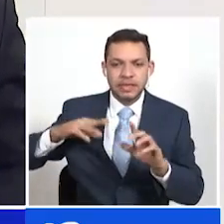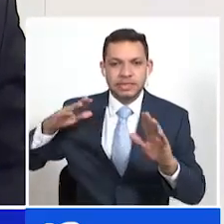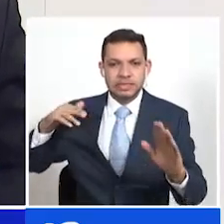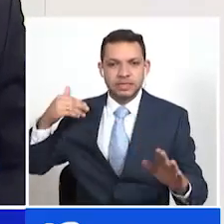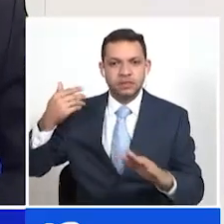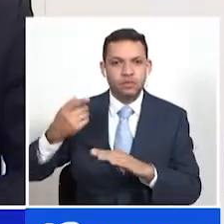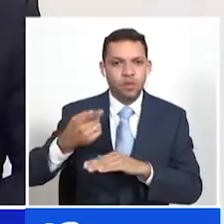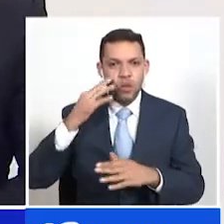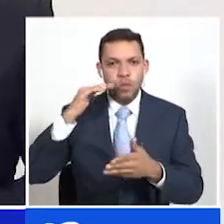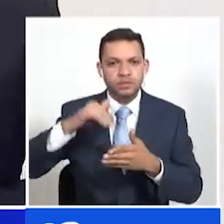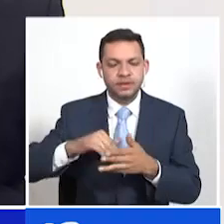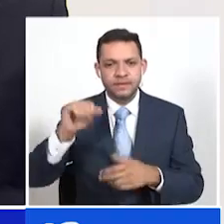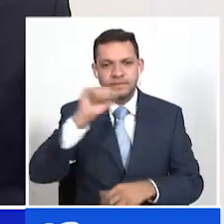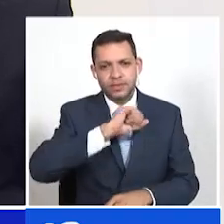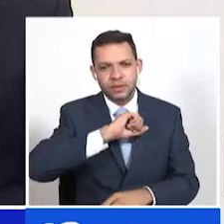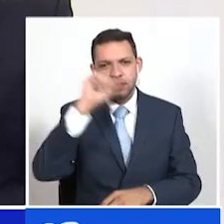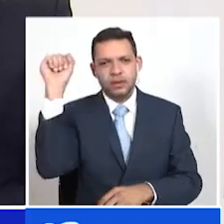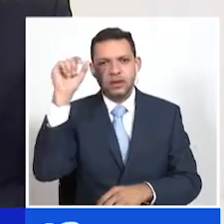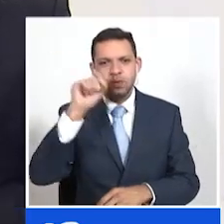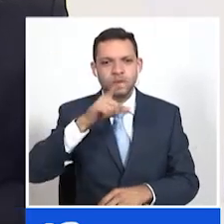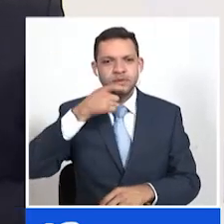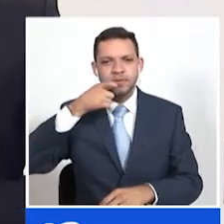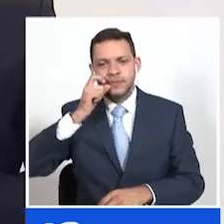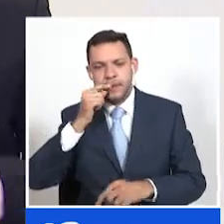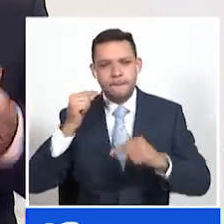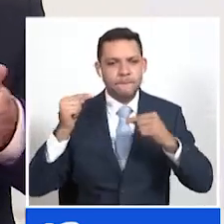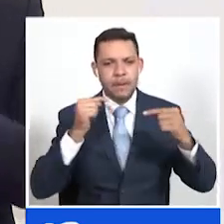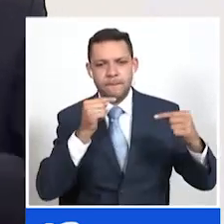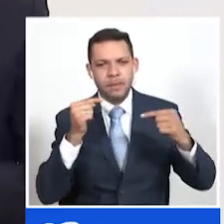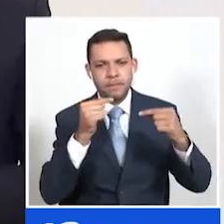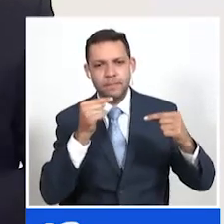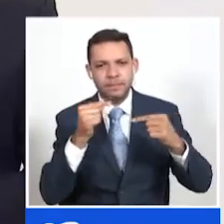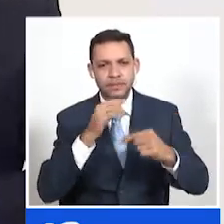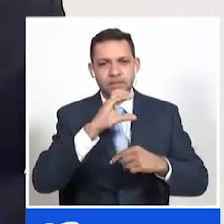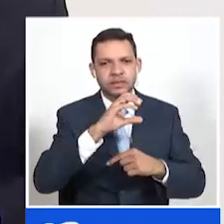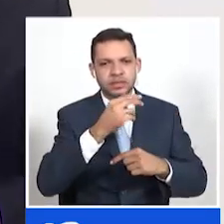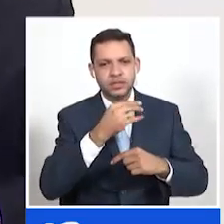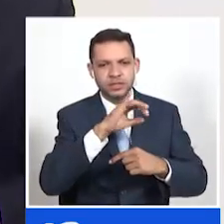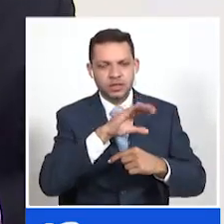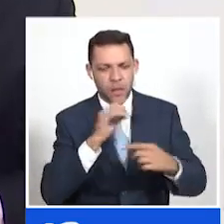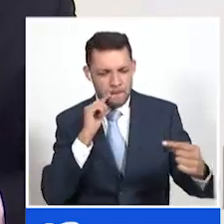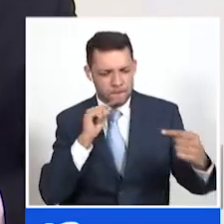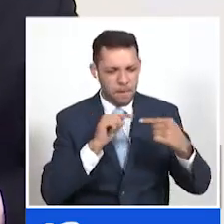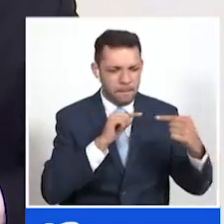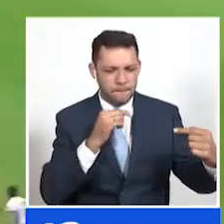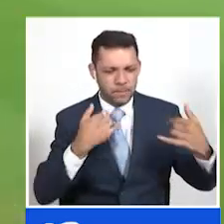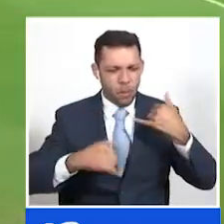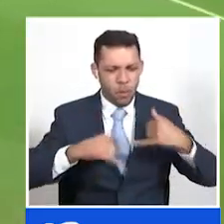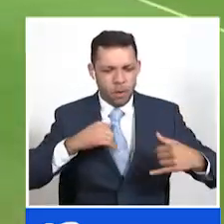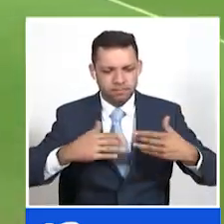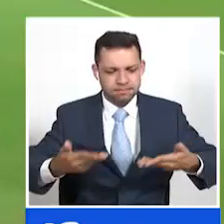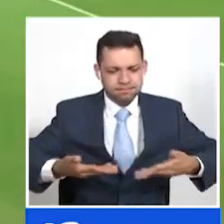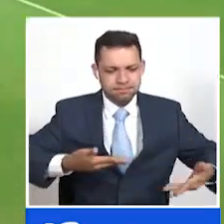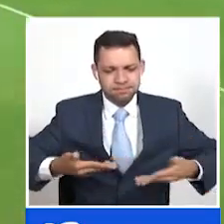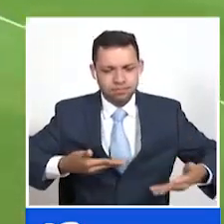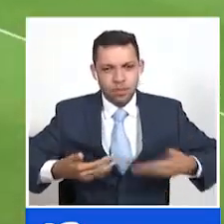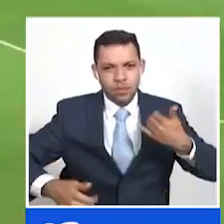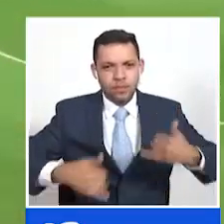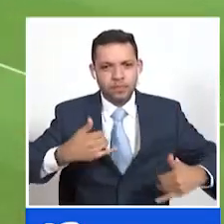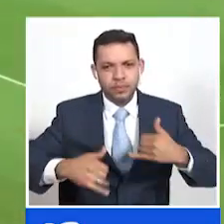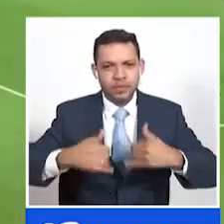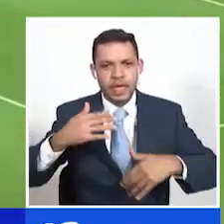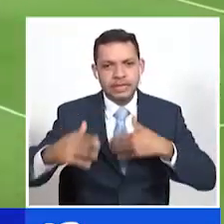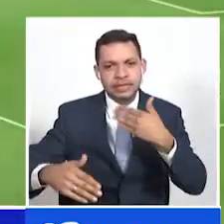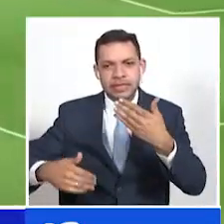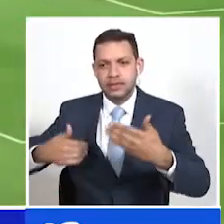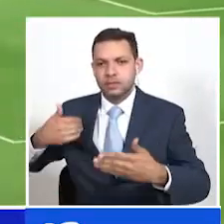Once Caldas regresó al triunfo en el Palo Grande, esta vez ante Boyacá Chicó, rival directo del Deportivo Pereira. Tuvieron que pasar 10 fechas